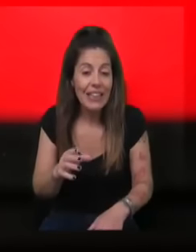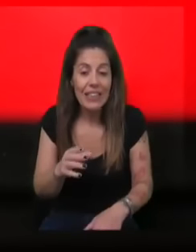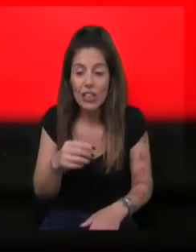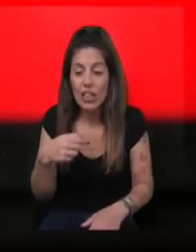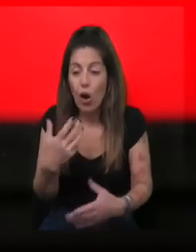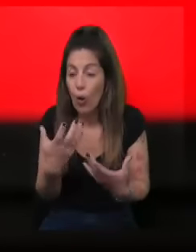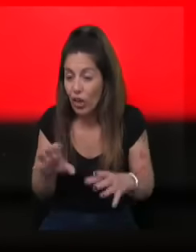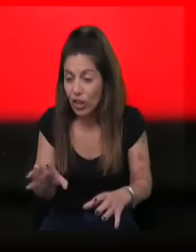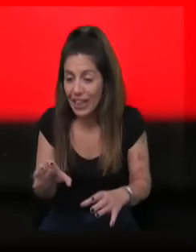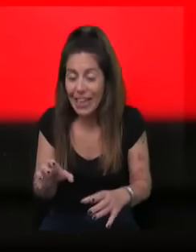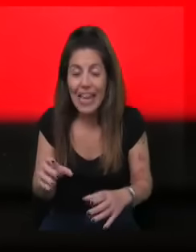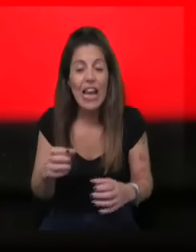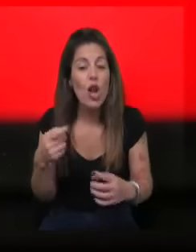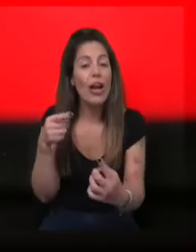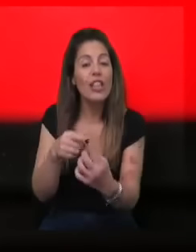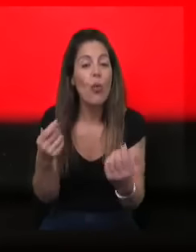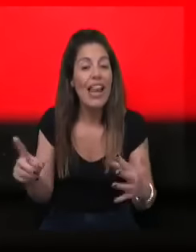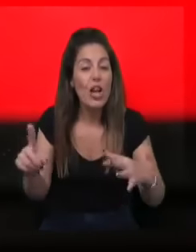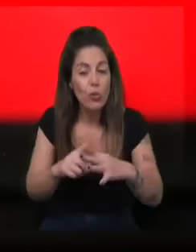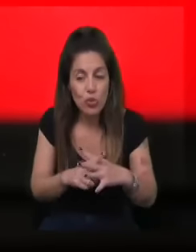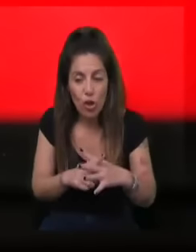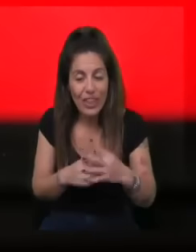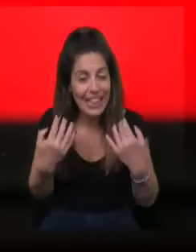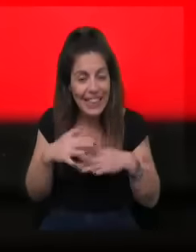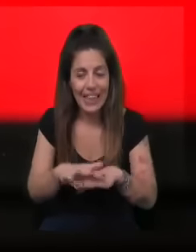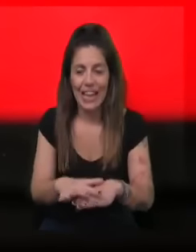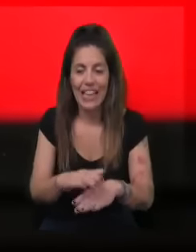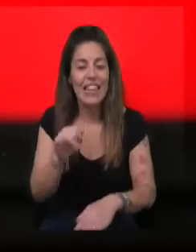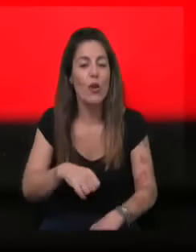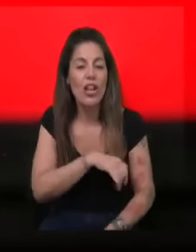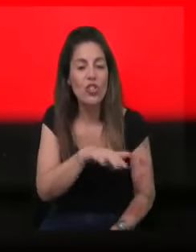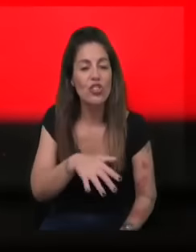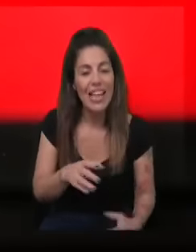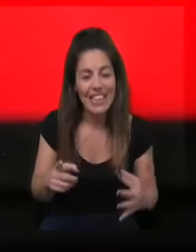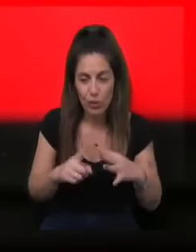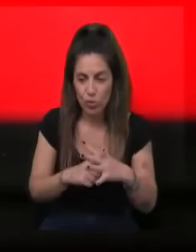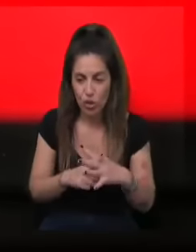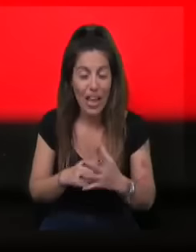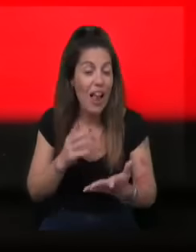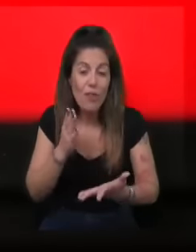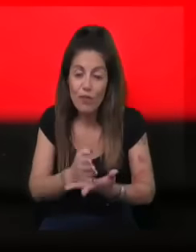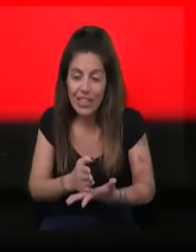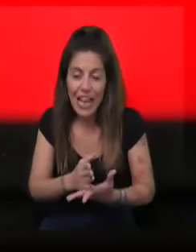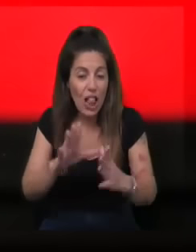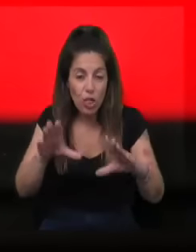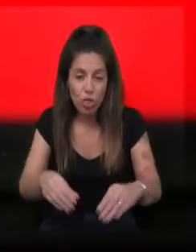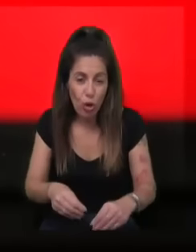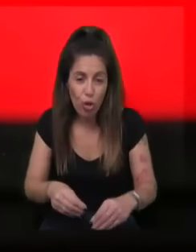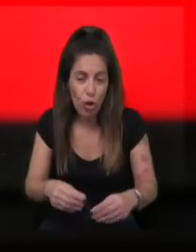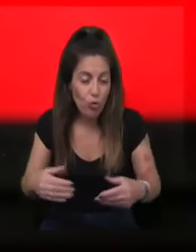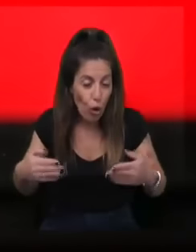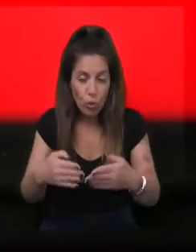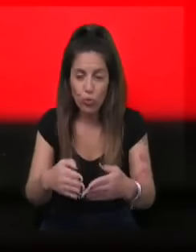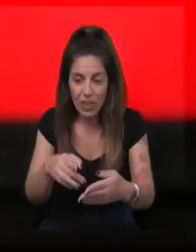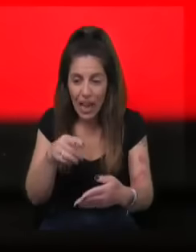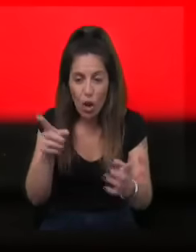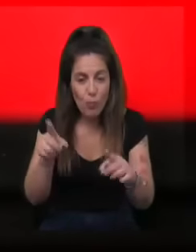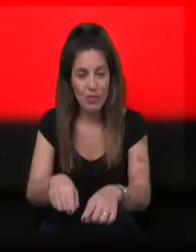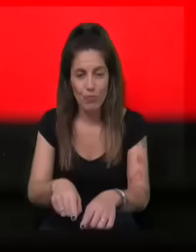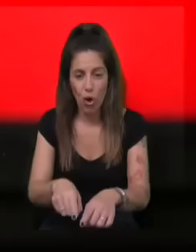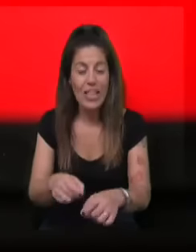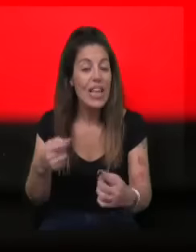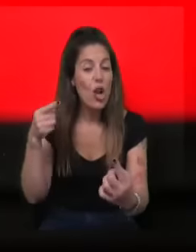objetivo es la inclusión volver a formar parte tener una sociedad de inclusión al final del camino todos los caminos conducen a Roma es Ese